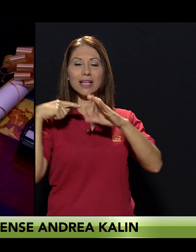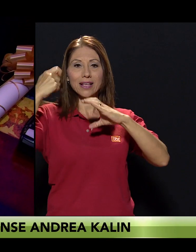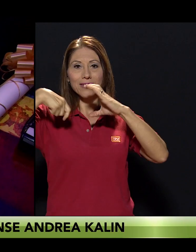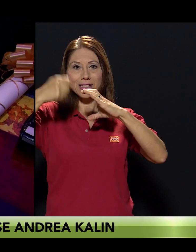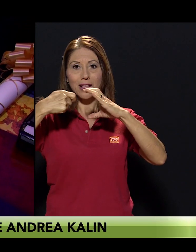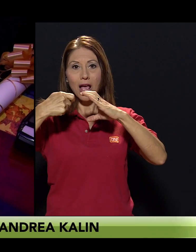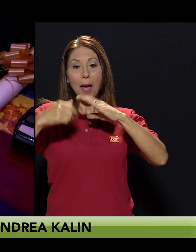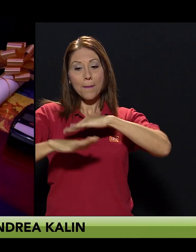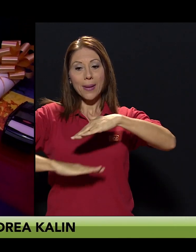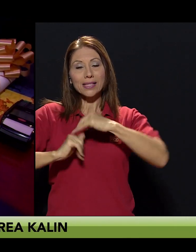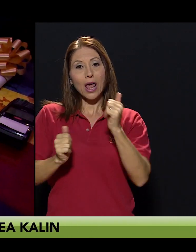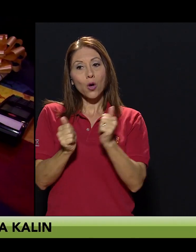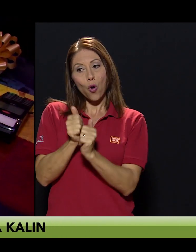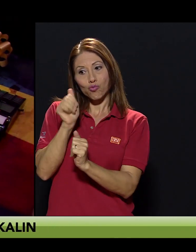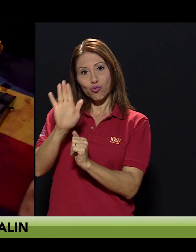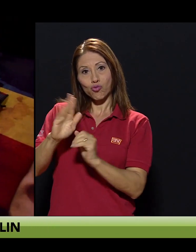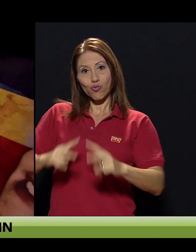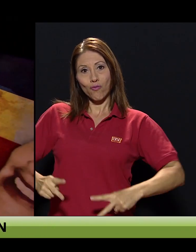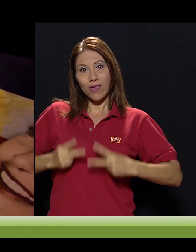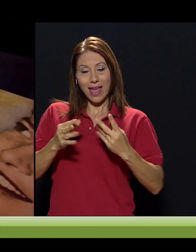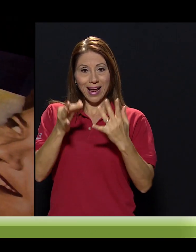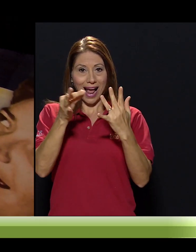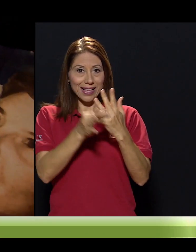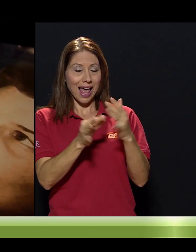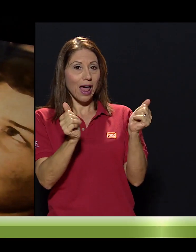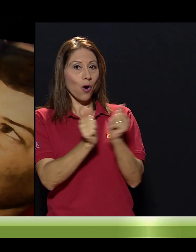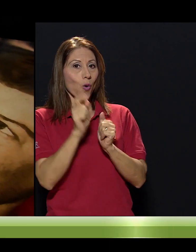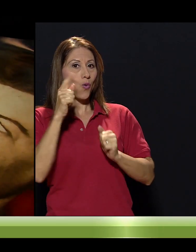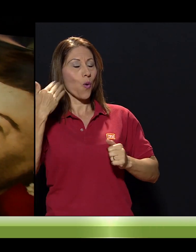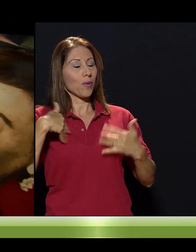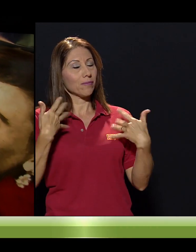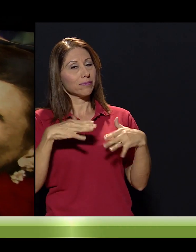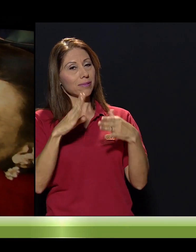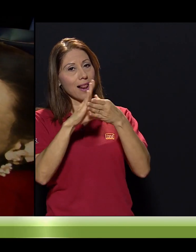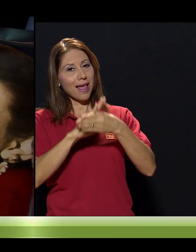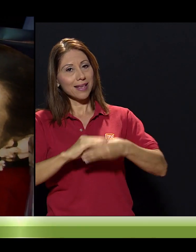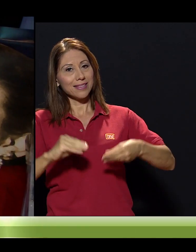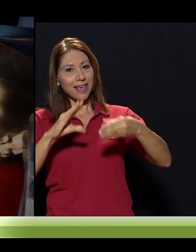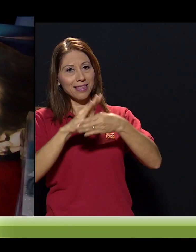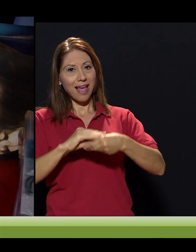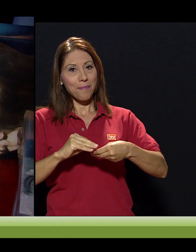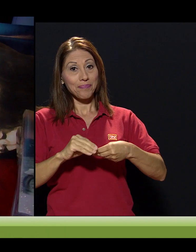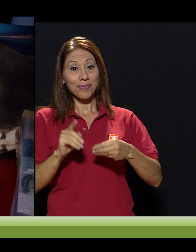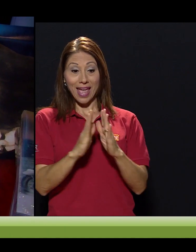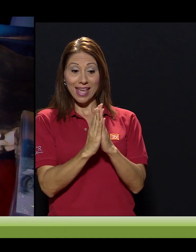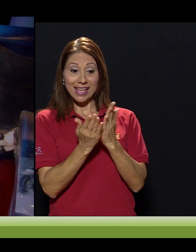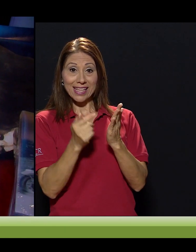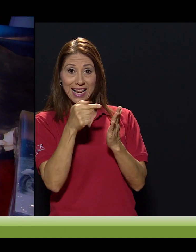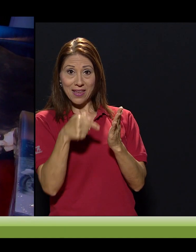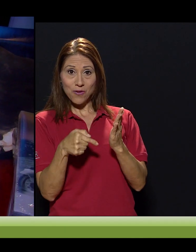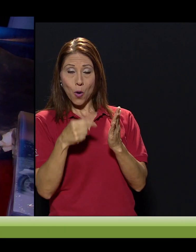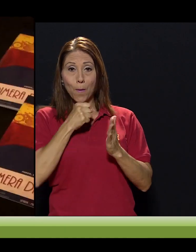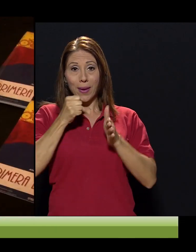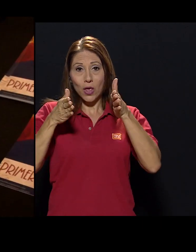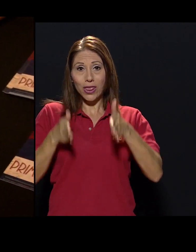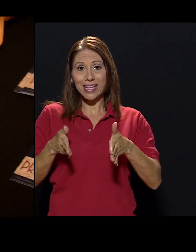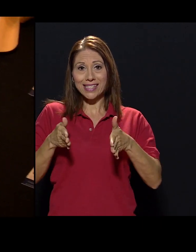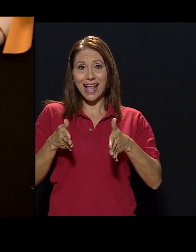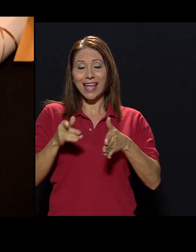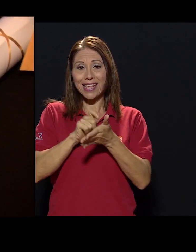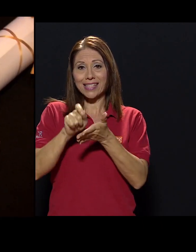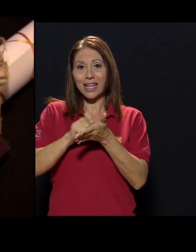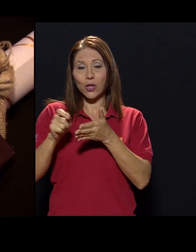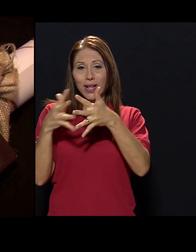Gali Fue el escenario Del estreno De este filme Basado en la obra Autobiográfica De Vox Casada Con una leyenda